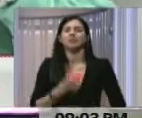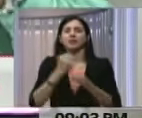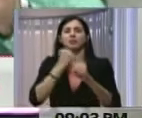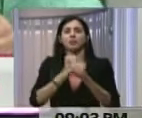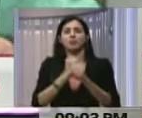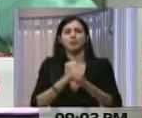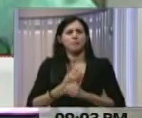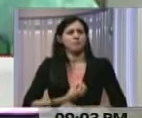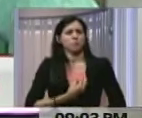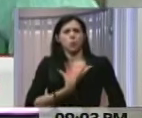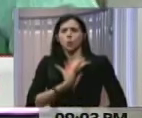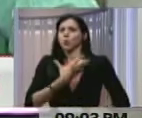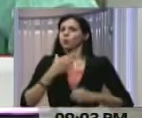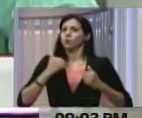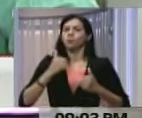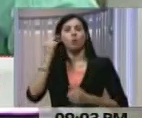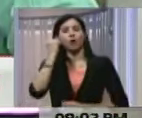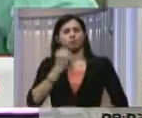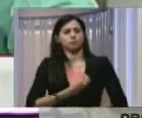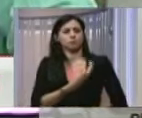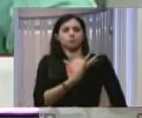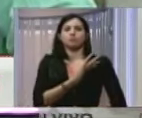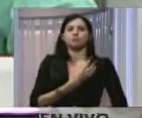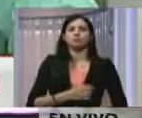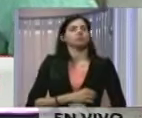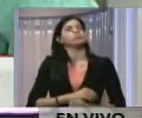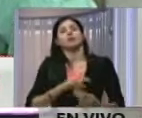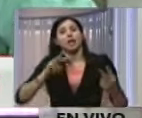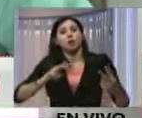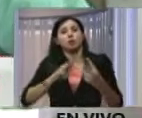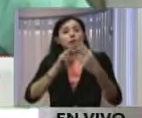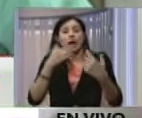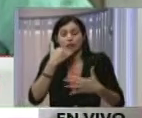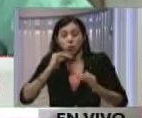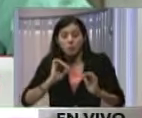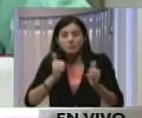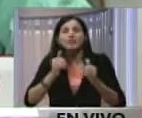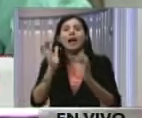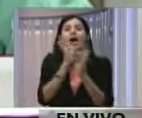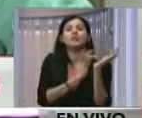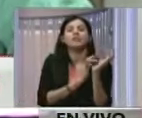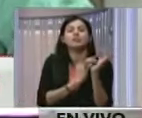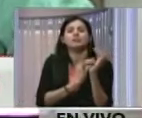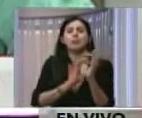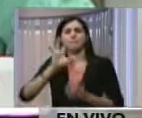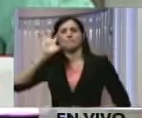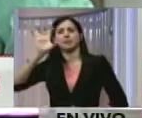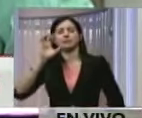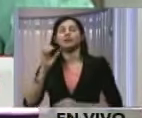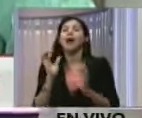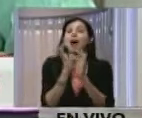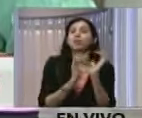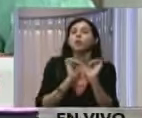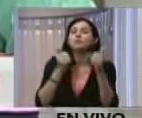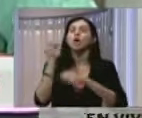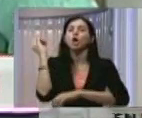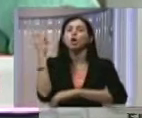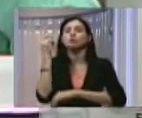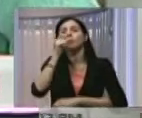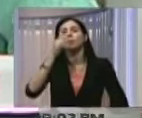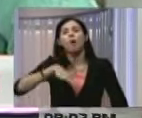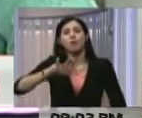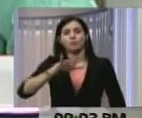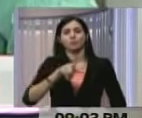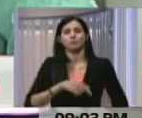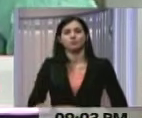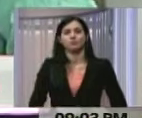más ánimo que nunca y a encontrarnos con Abril de Patria, a Abril del Congreso, a Abril del Pueblo,